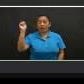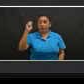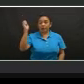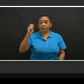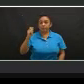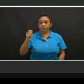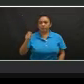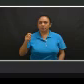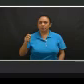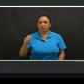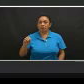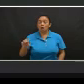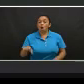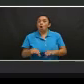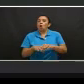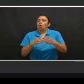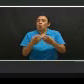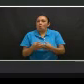se puso?